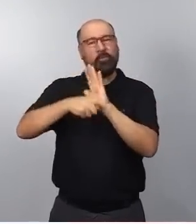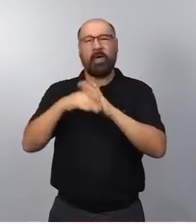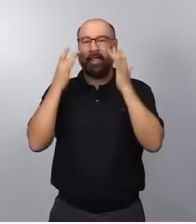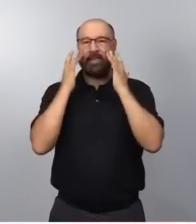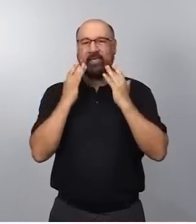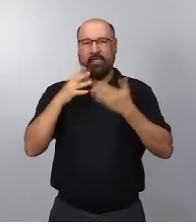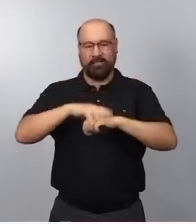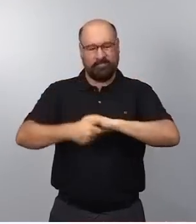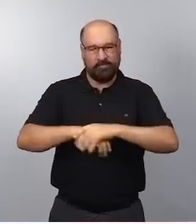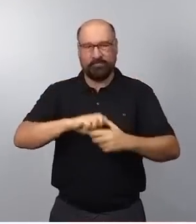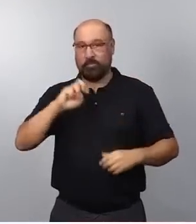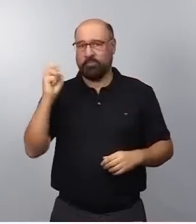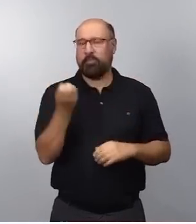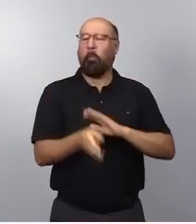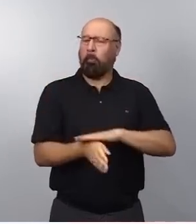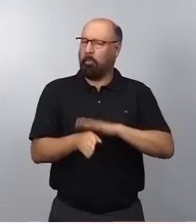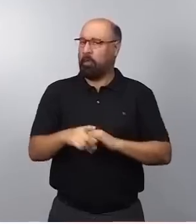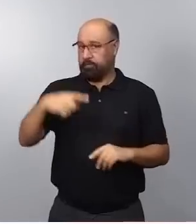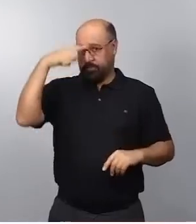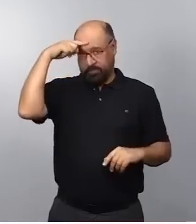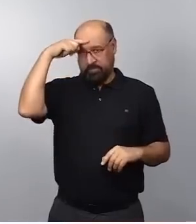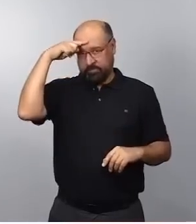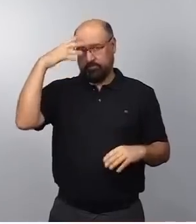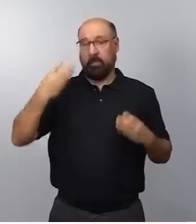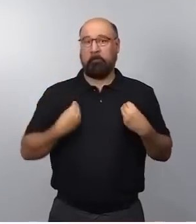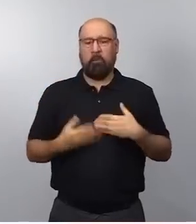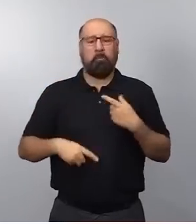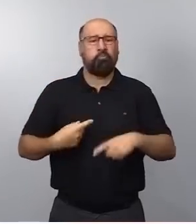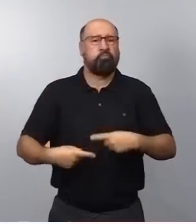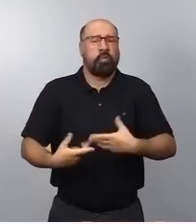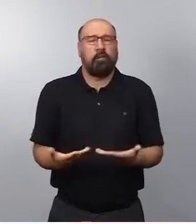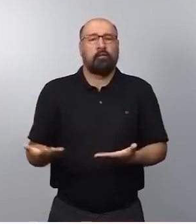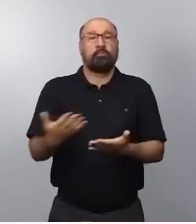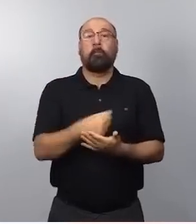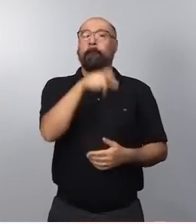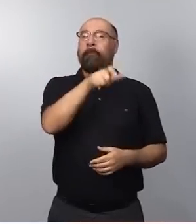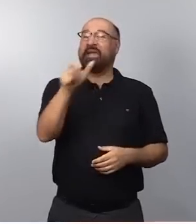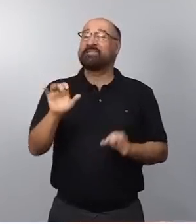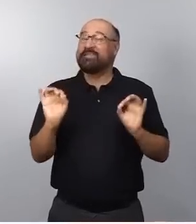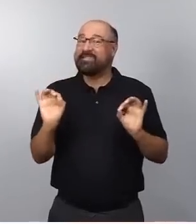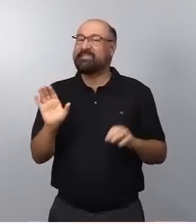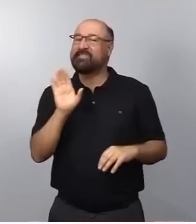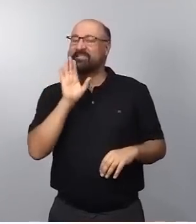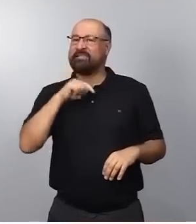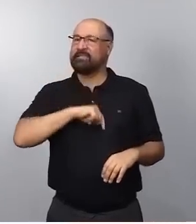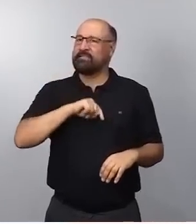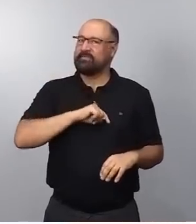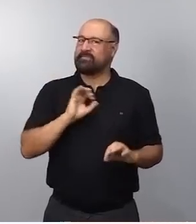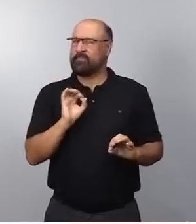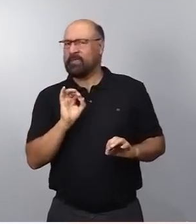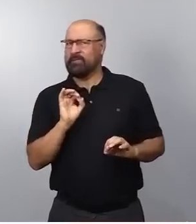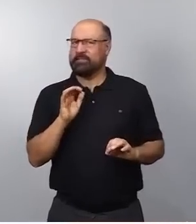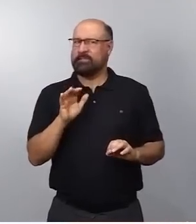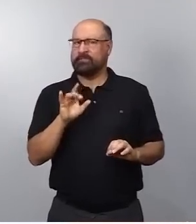pusieron en marcha, deben seguir presentes en nuestras vidas en el día a día para todas aquellas personas pues, que tengan síntomas de